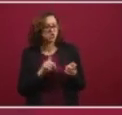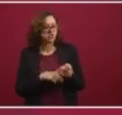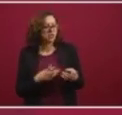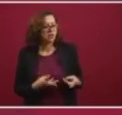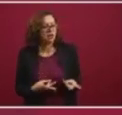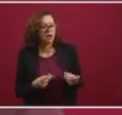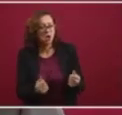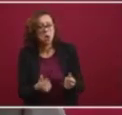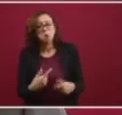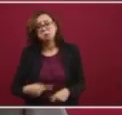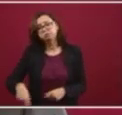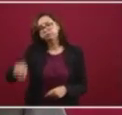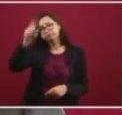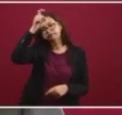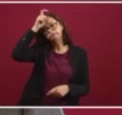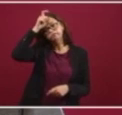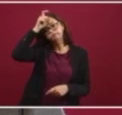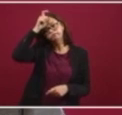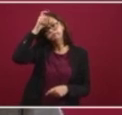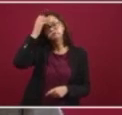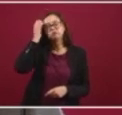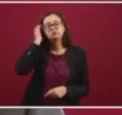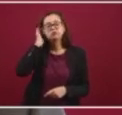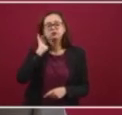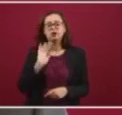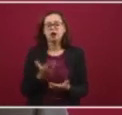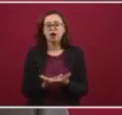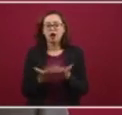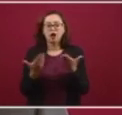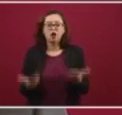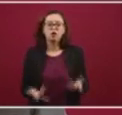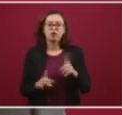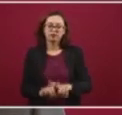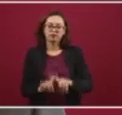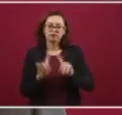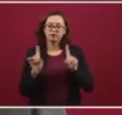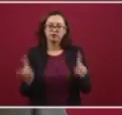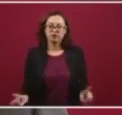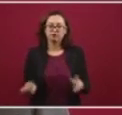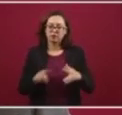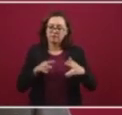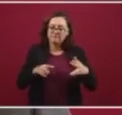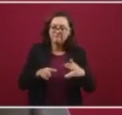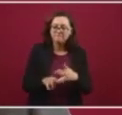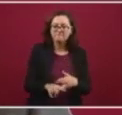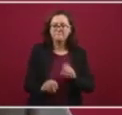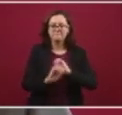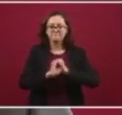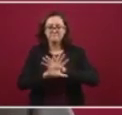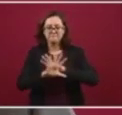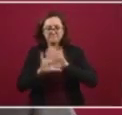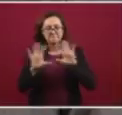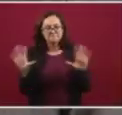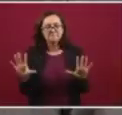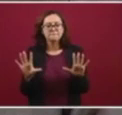a parar. Ahora lo que queremos es que haya transparencia completa, que se